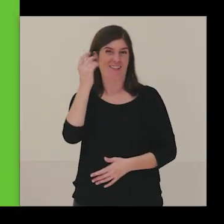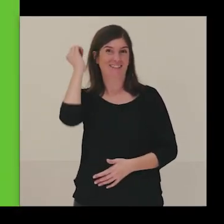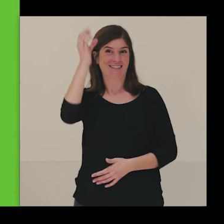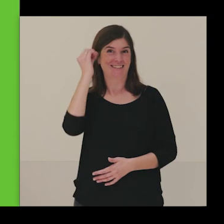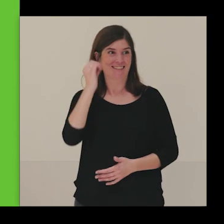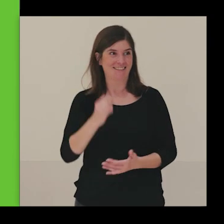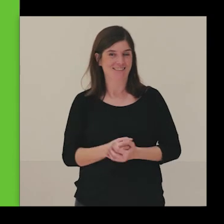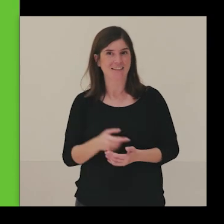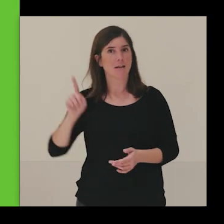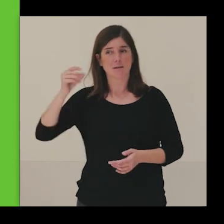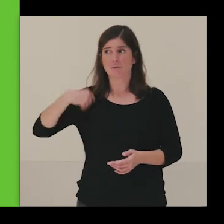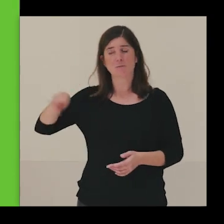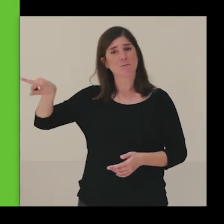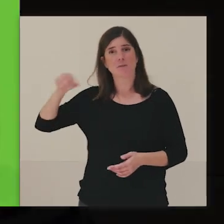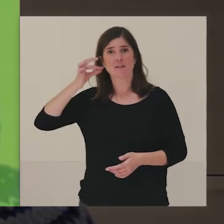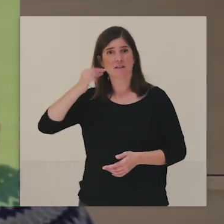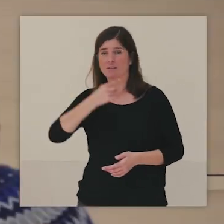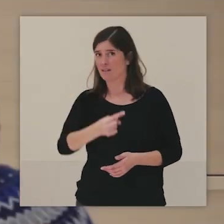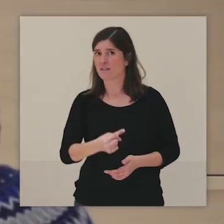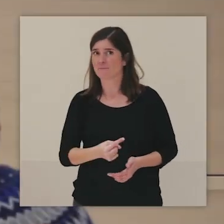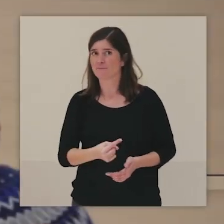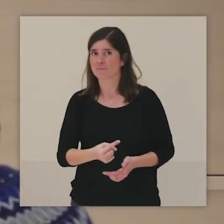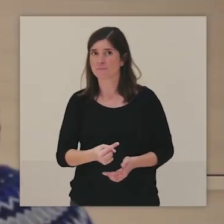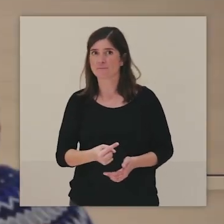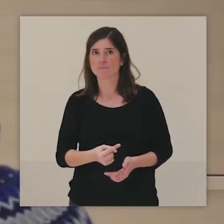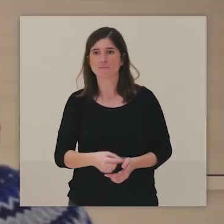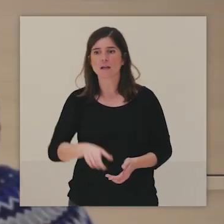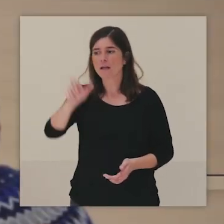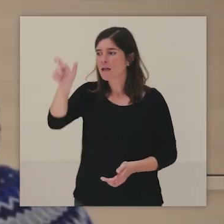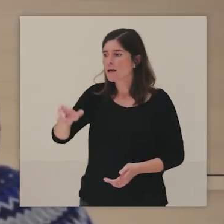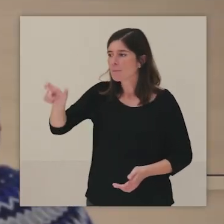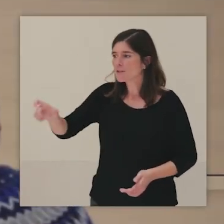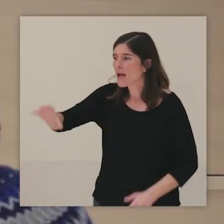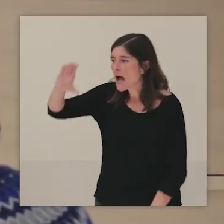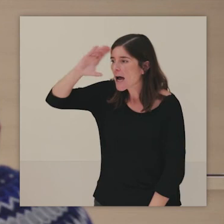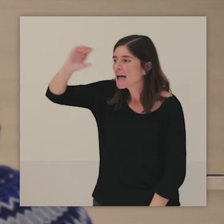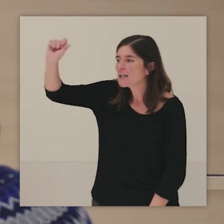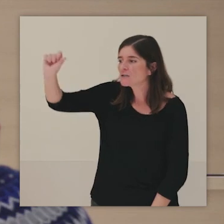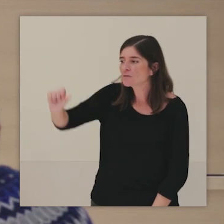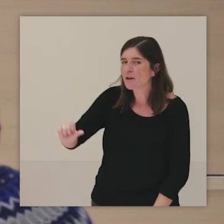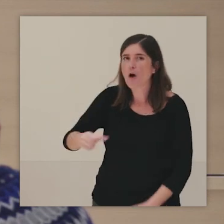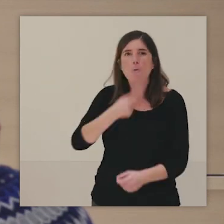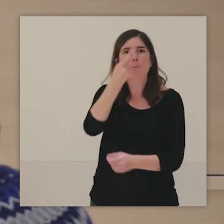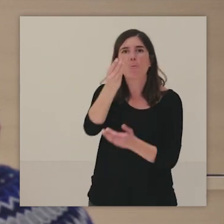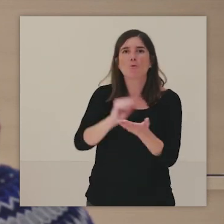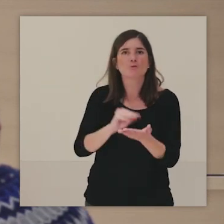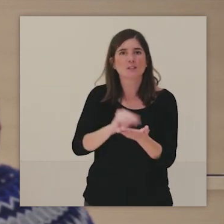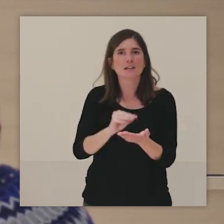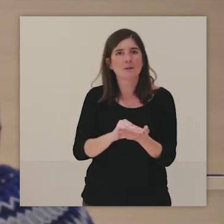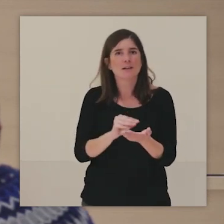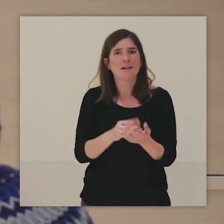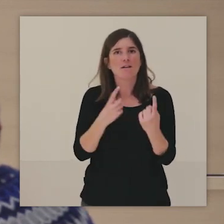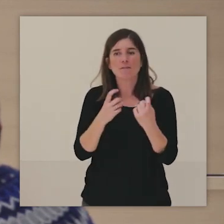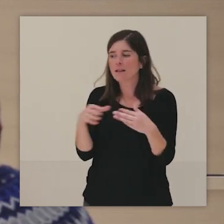escuchen a su audiencia. Muchas veces se ponen en marcha en museos, como os he dicho anteriormente, se ponen en marcha actividades, es que no vienen, es que no funcionan. ¿Les